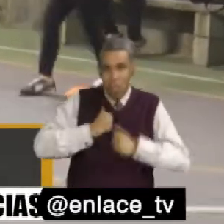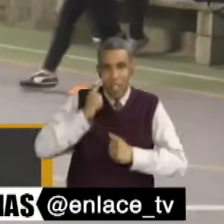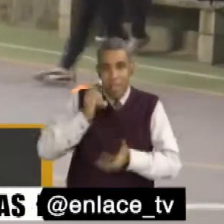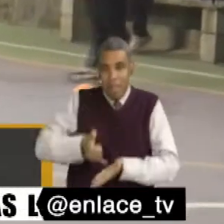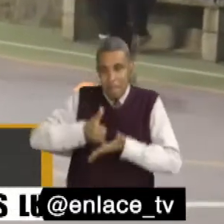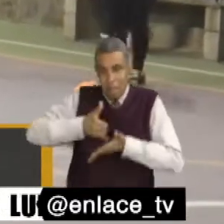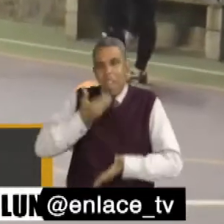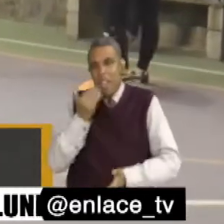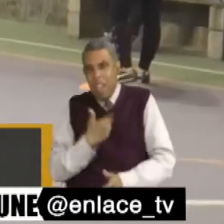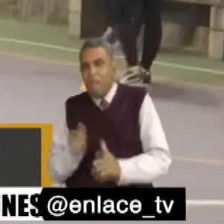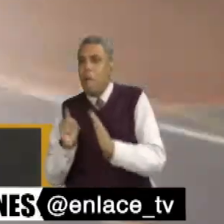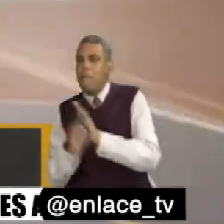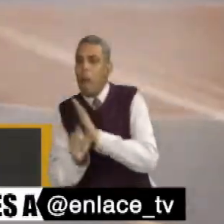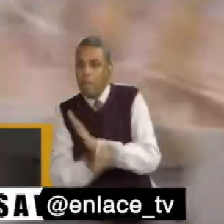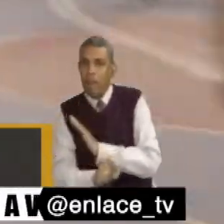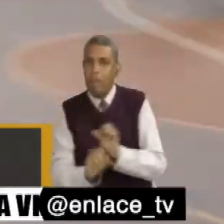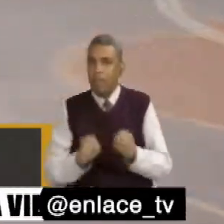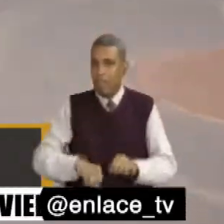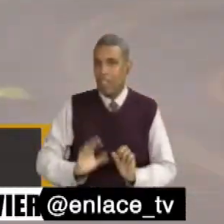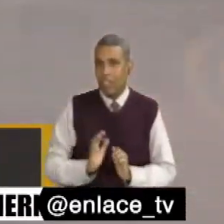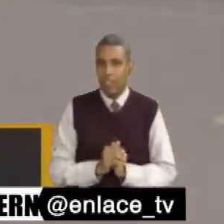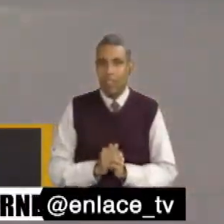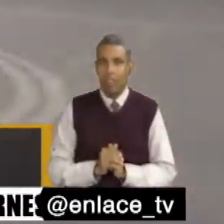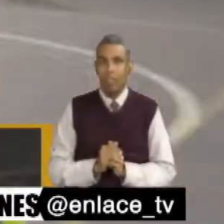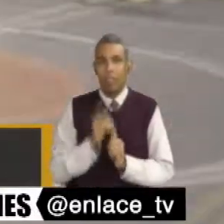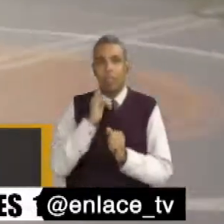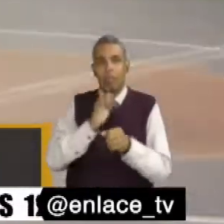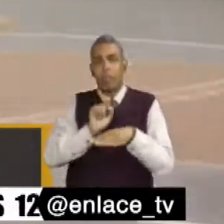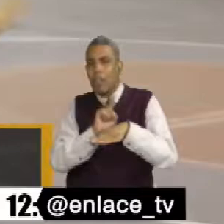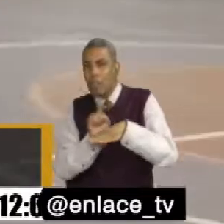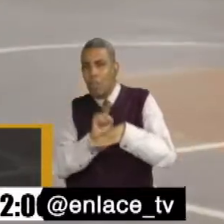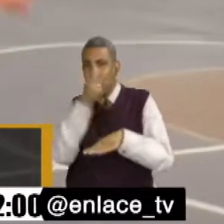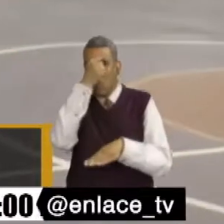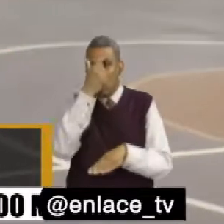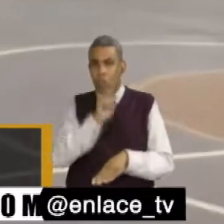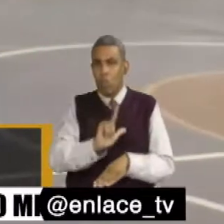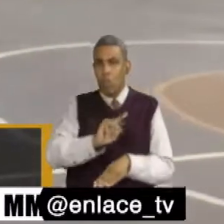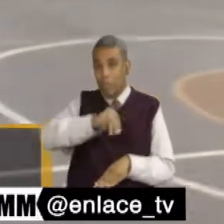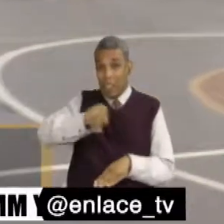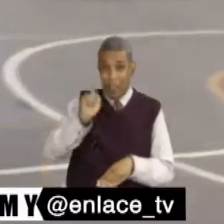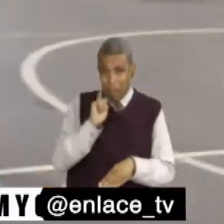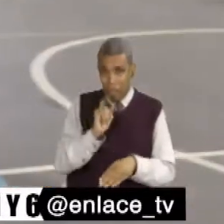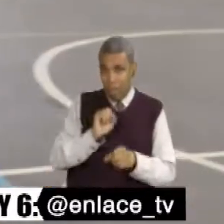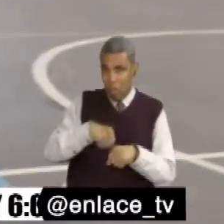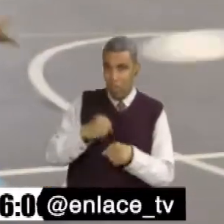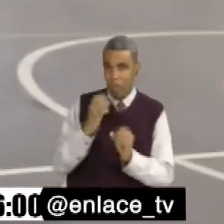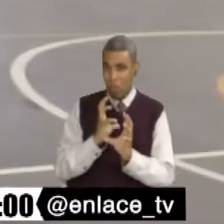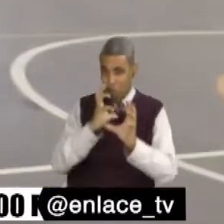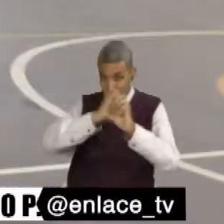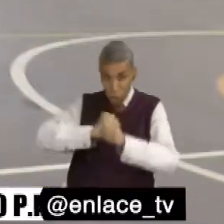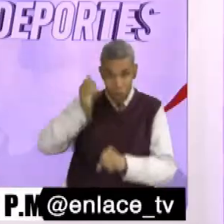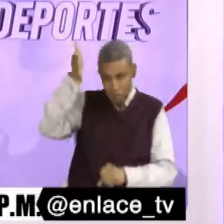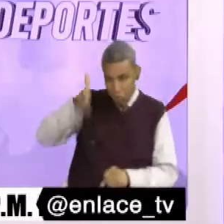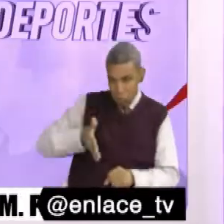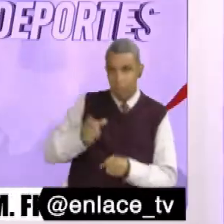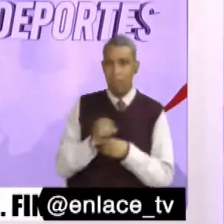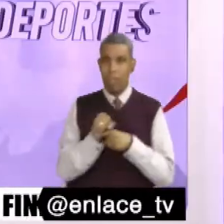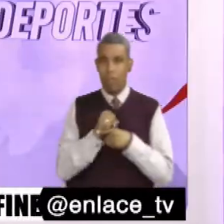se desarrollan en la Polideportiva del barrio La Floresta los días domingos, lunes y martes en horas nocturnas.